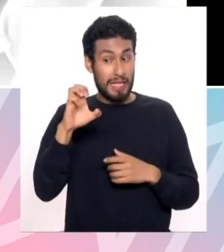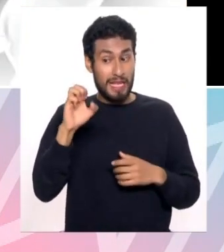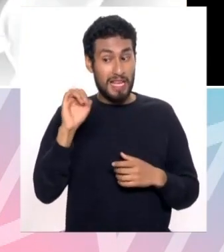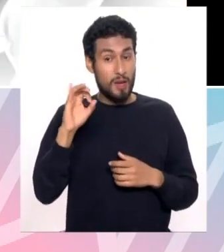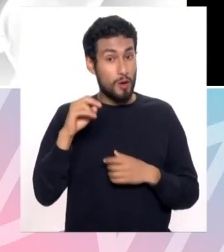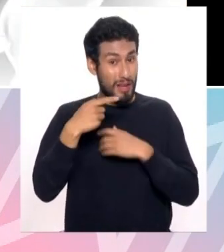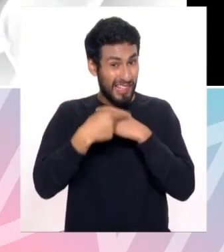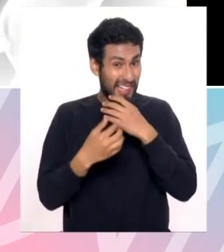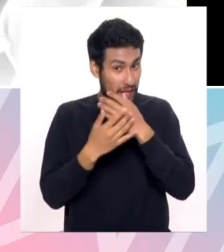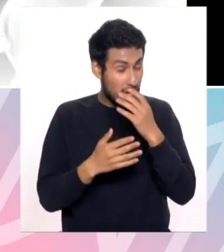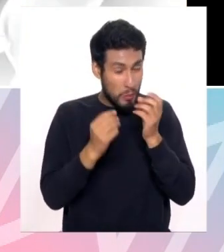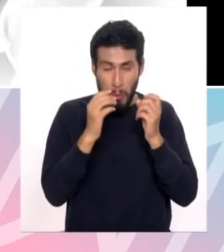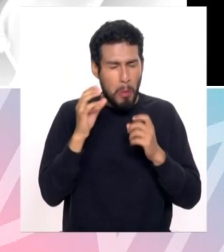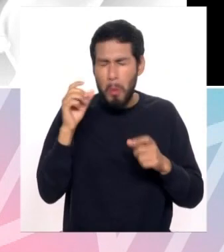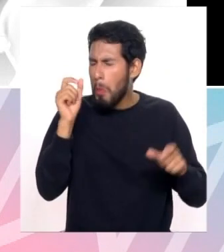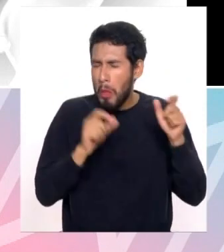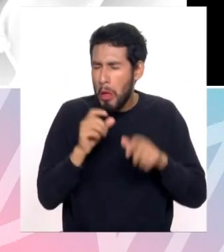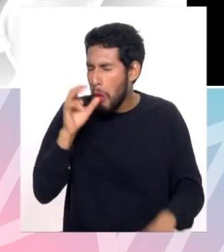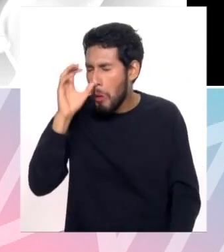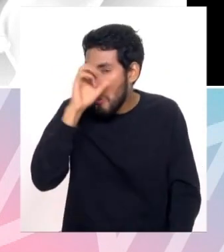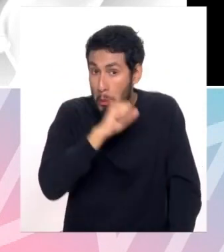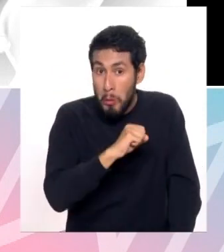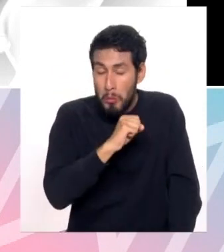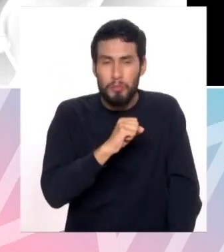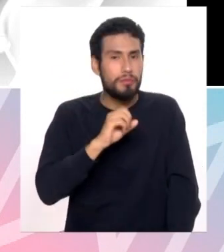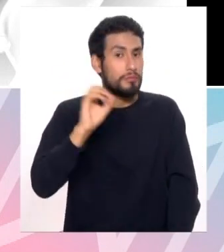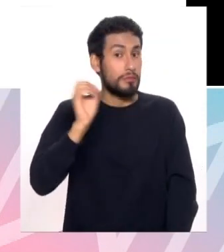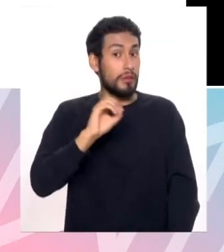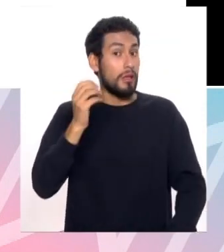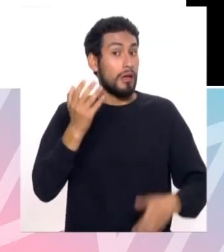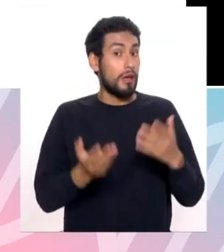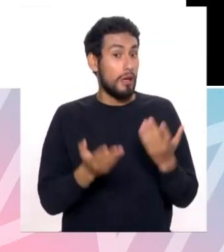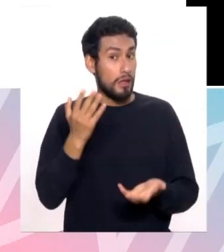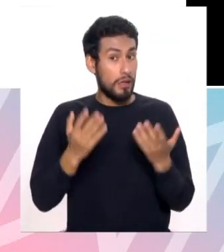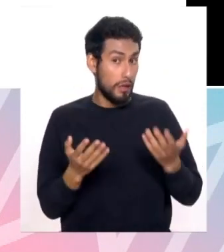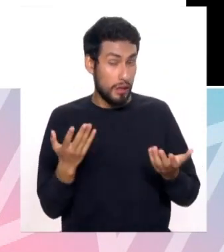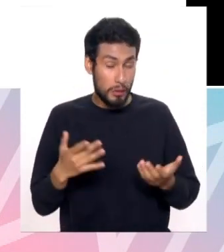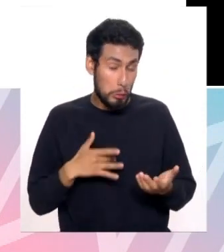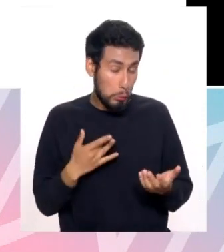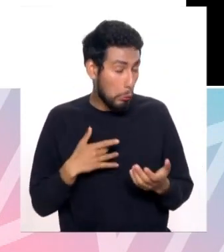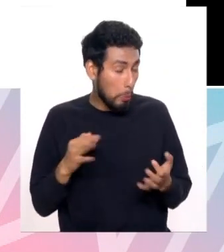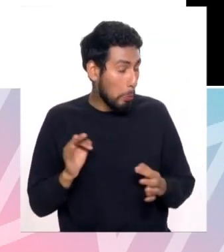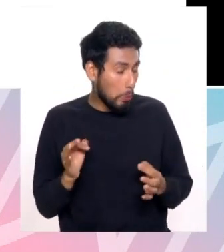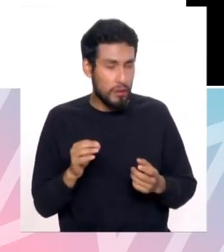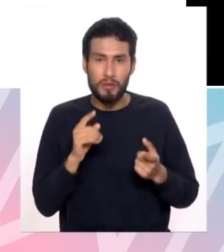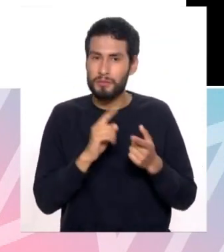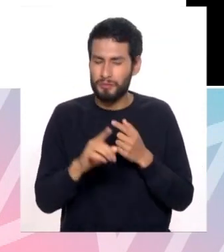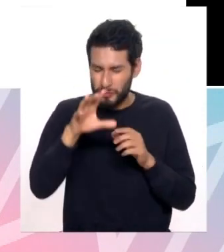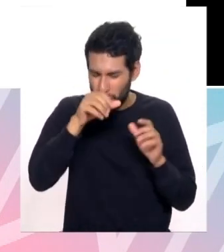no necesariamente son visibles para la mujer o que no necesariamente generan molestias, pero que